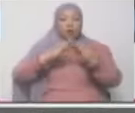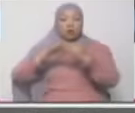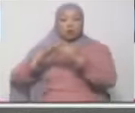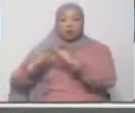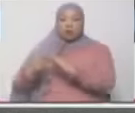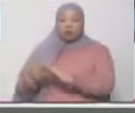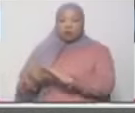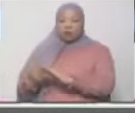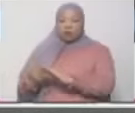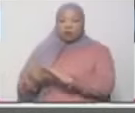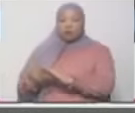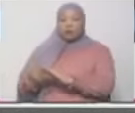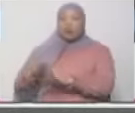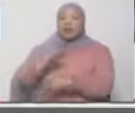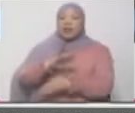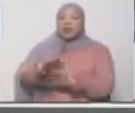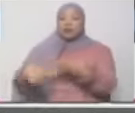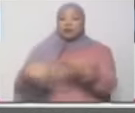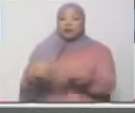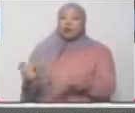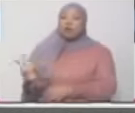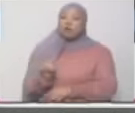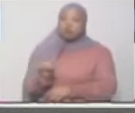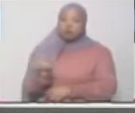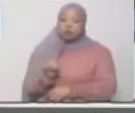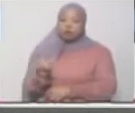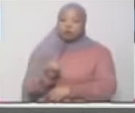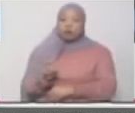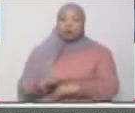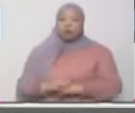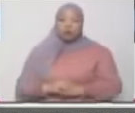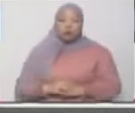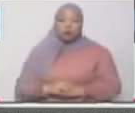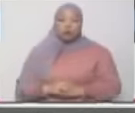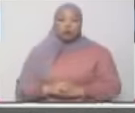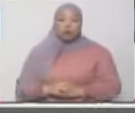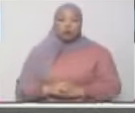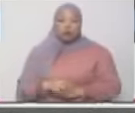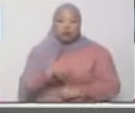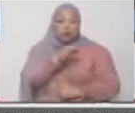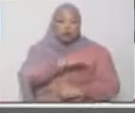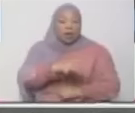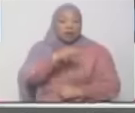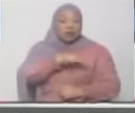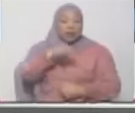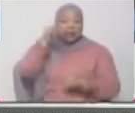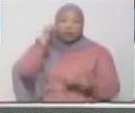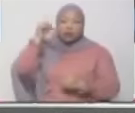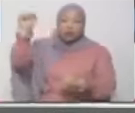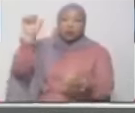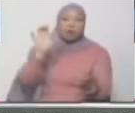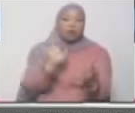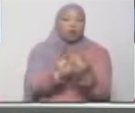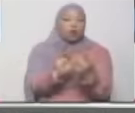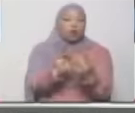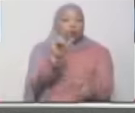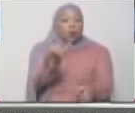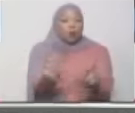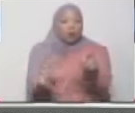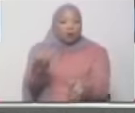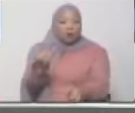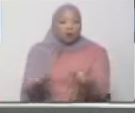país y para la construcción desde el socialismo territorial de todas las